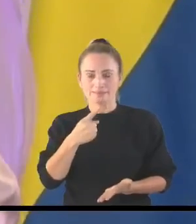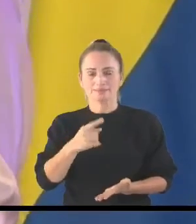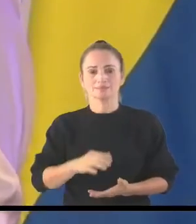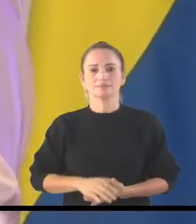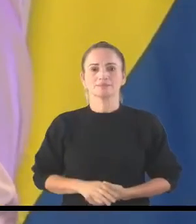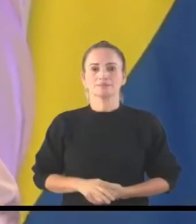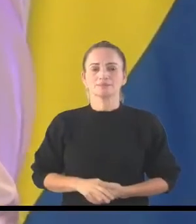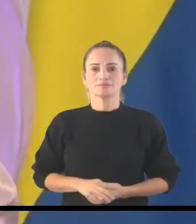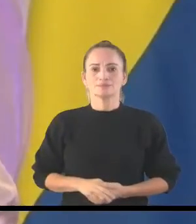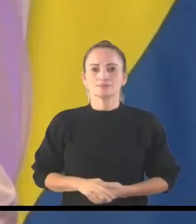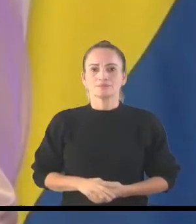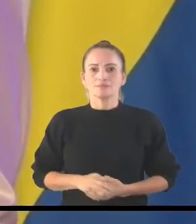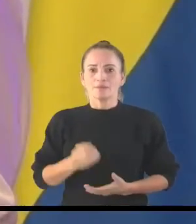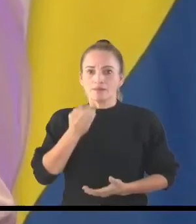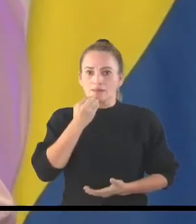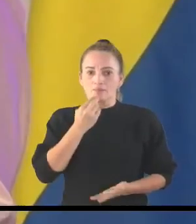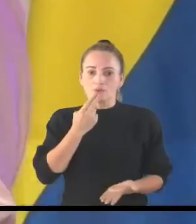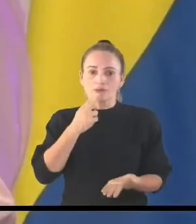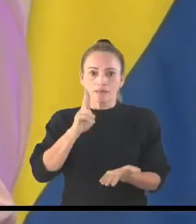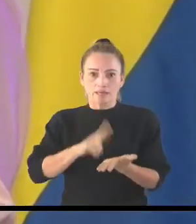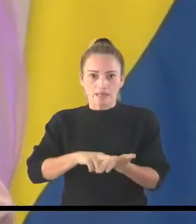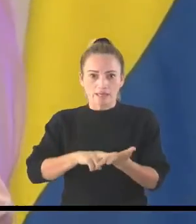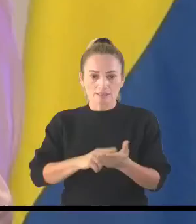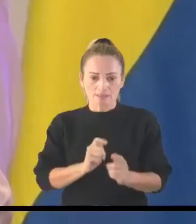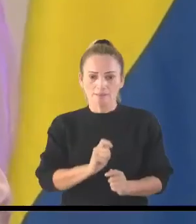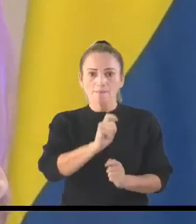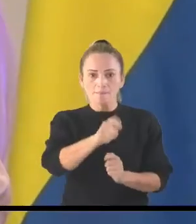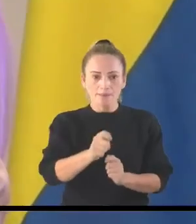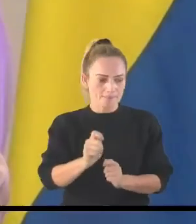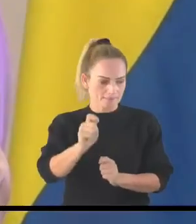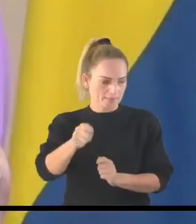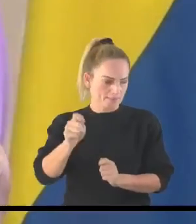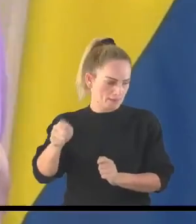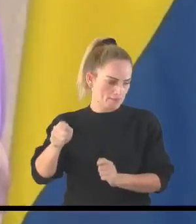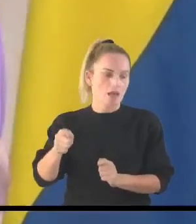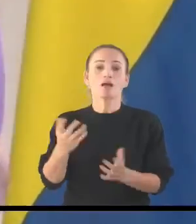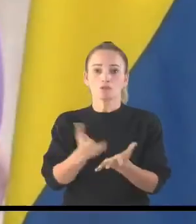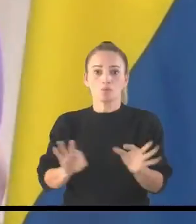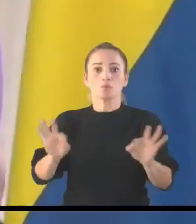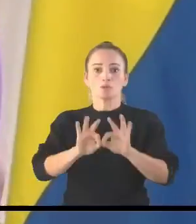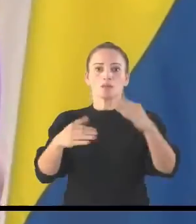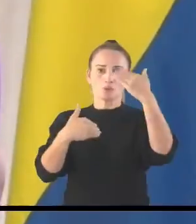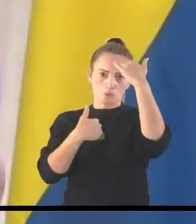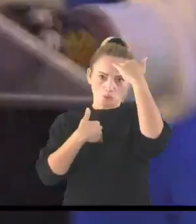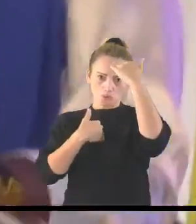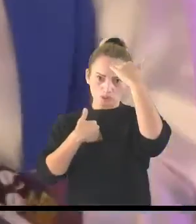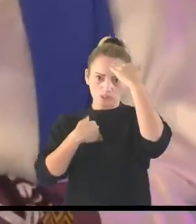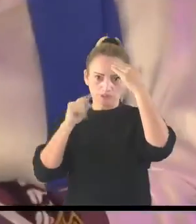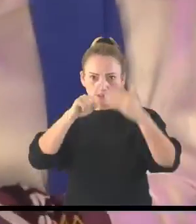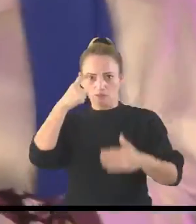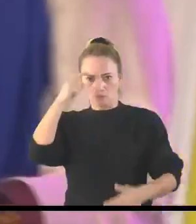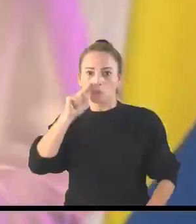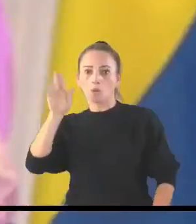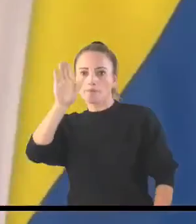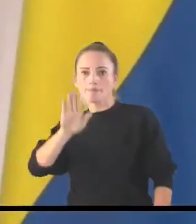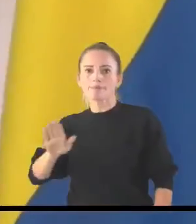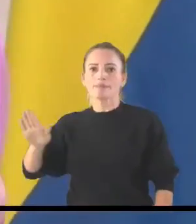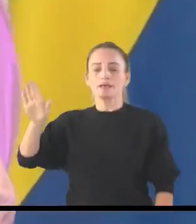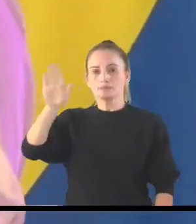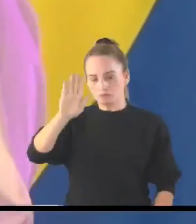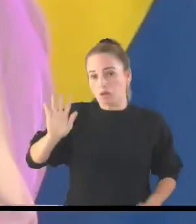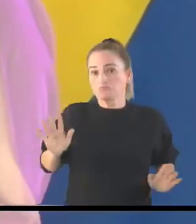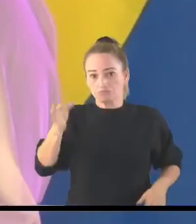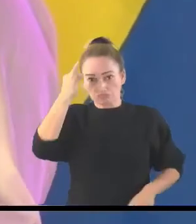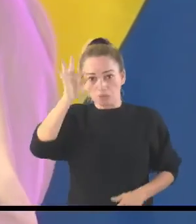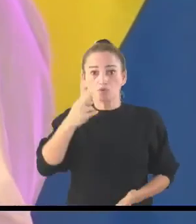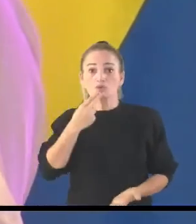personas que recibieron estas cartas que somos conscientes como gobierno nacional de que tal